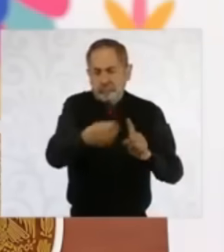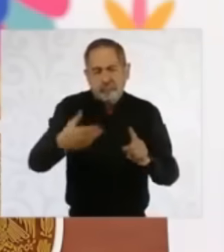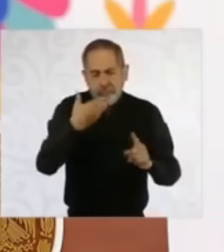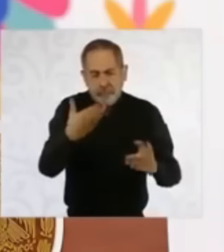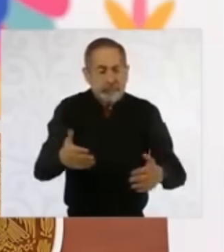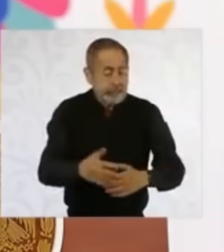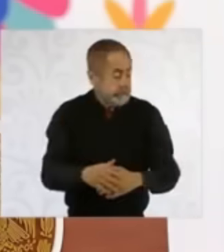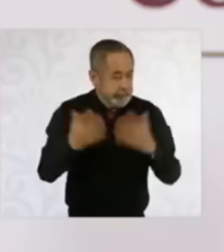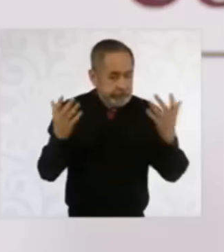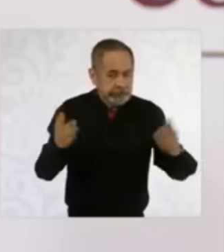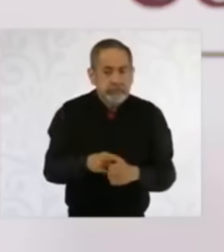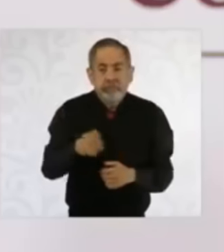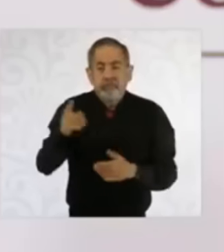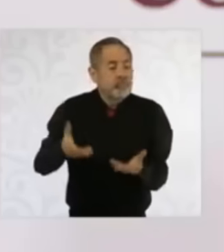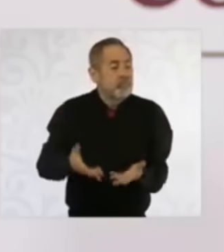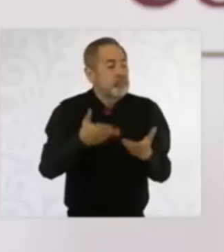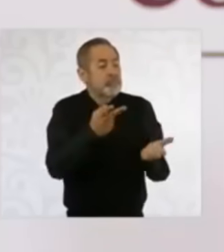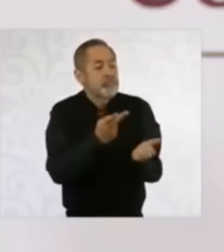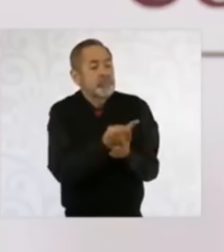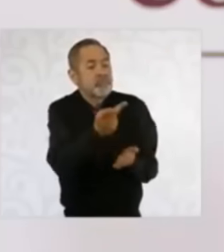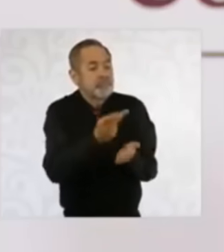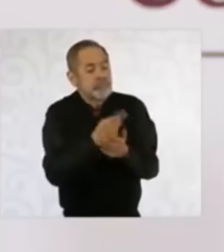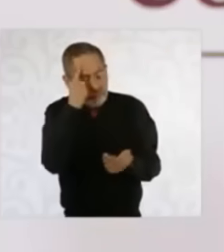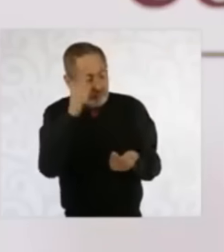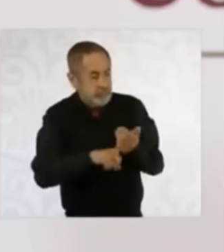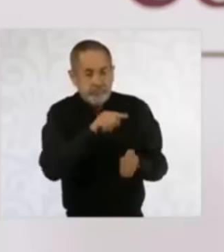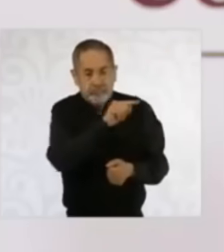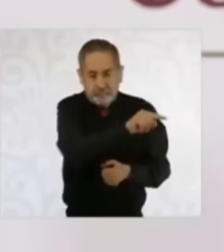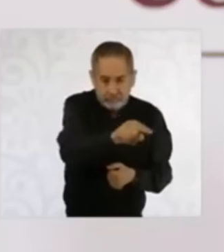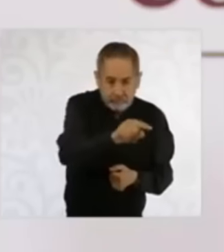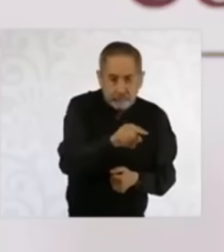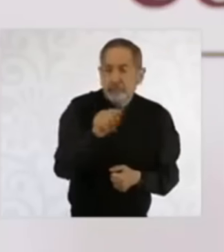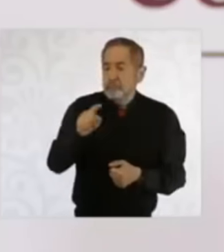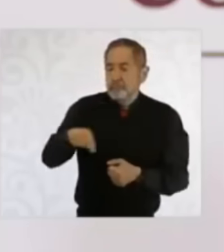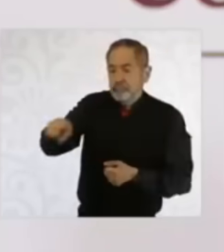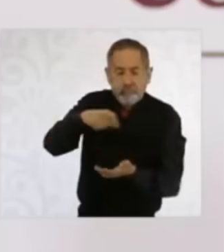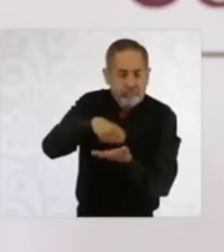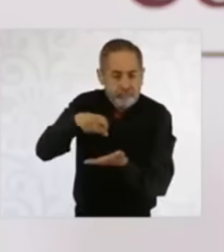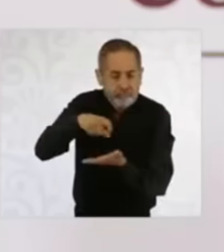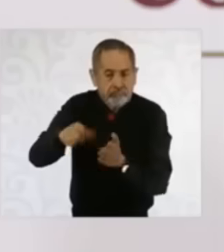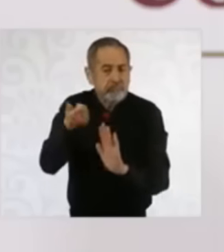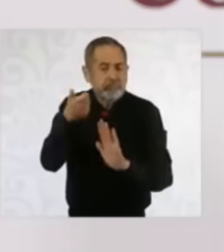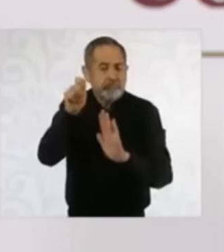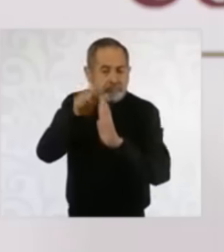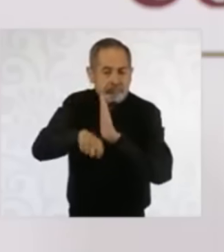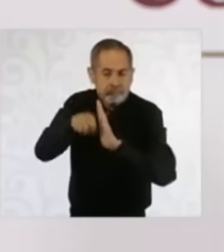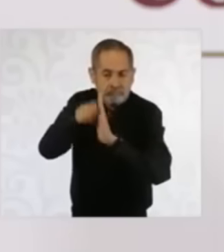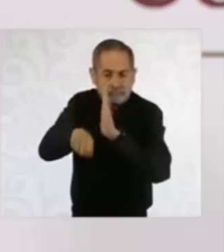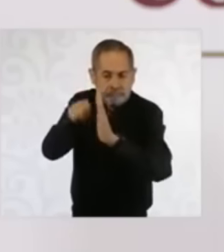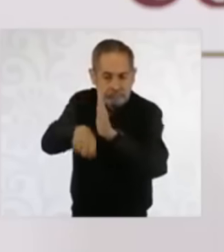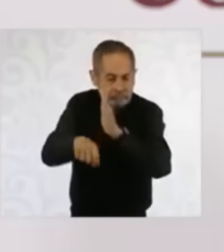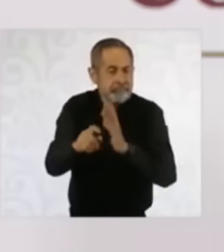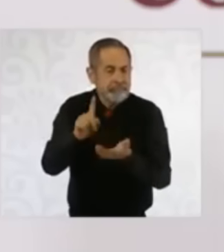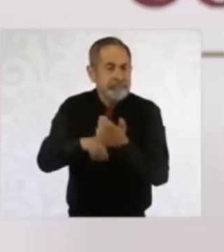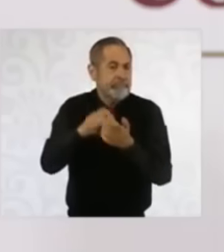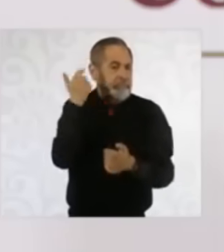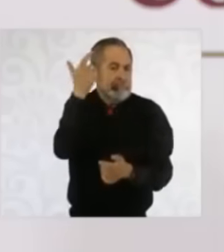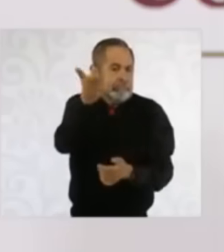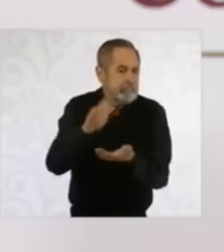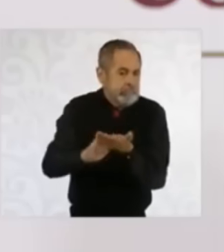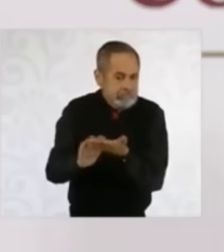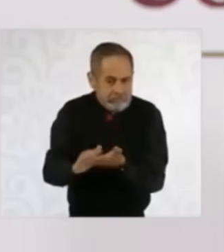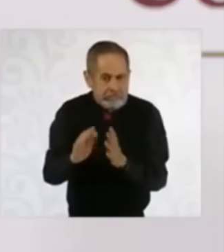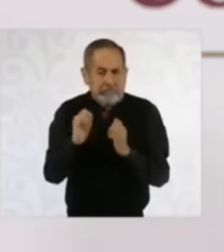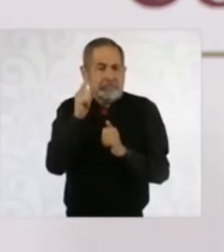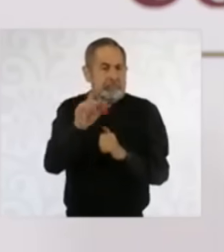con discapacidad en algunos estados que no habían recibido su depósito ni ninguna noticia pero ahora les está llegando ese pago pendiente que